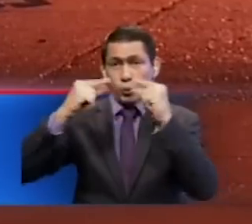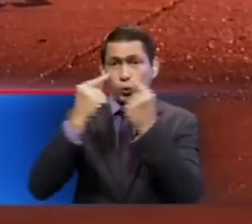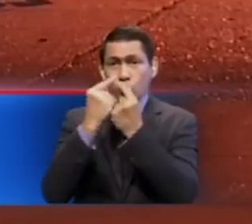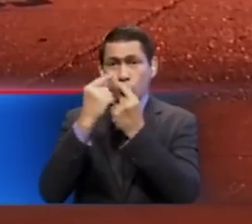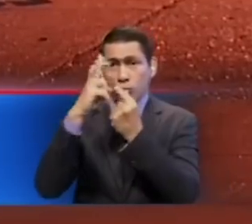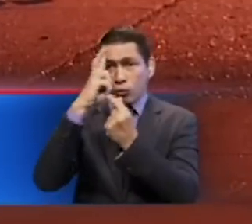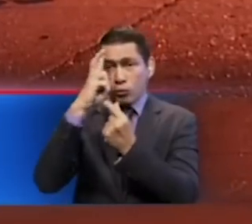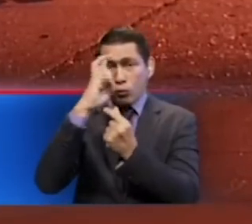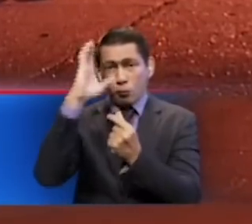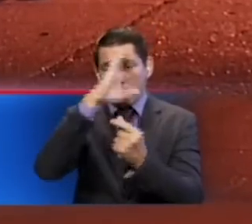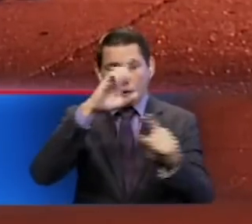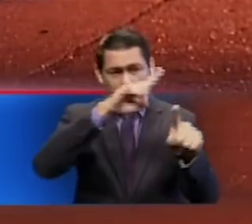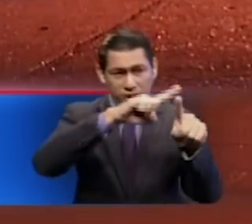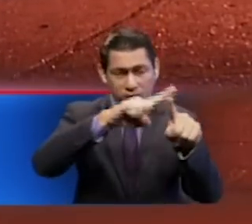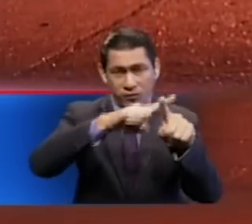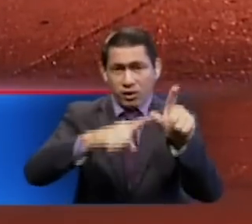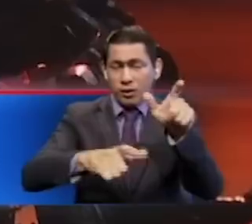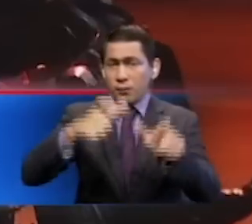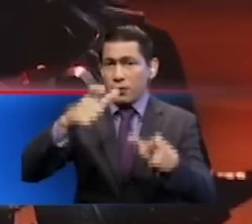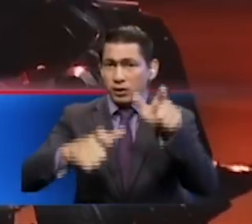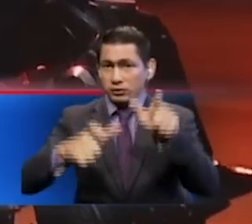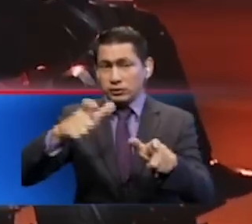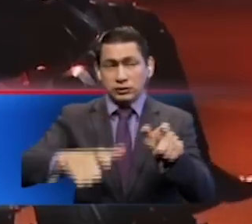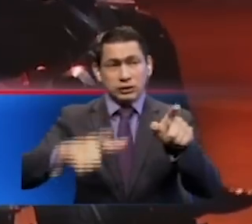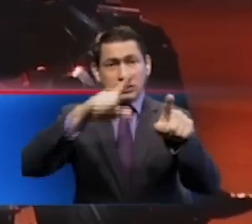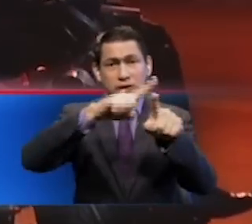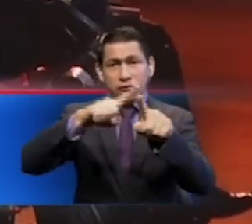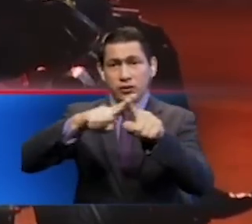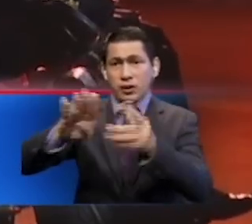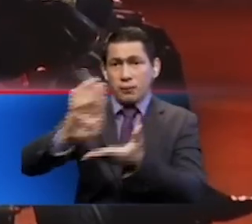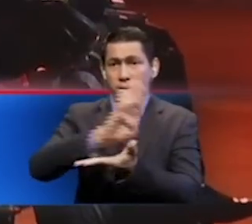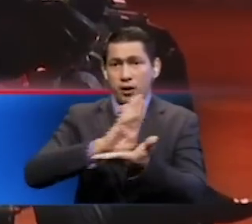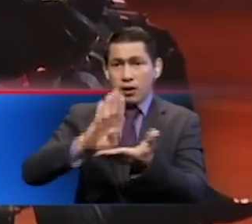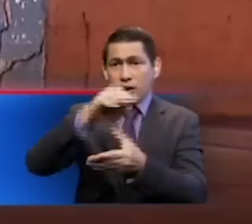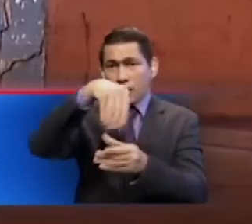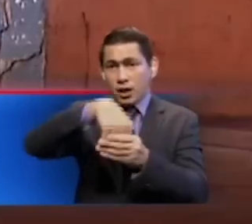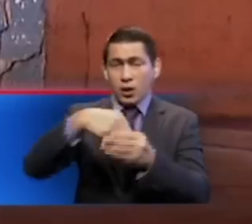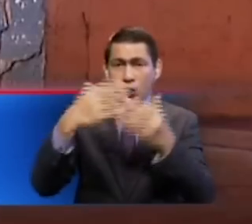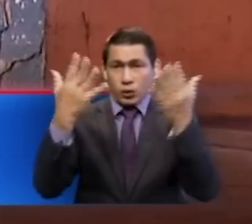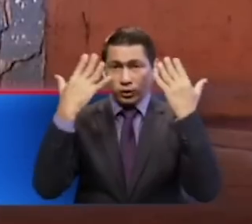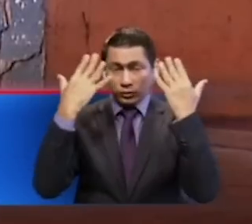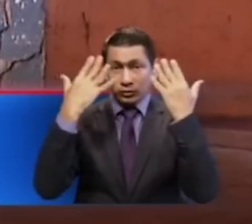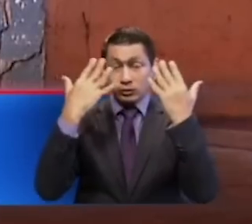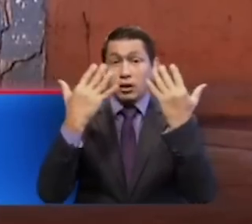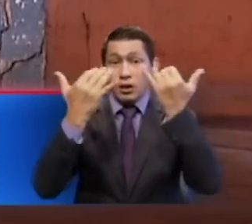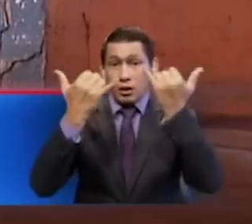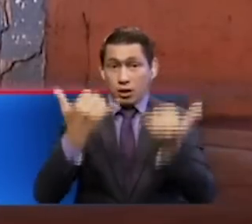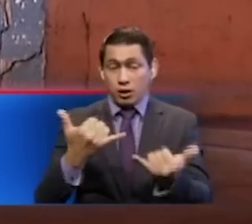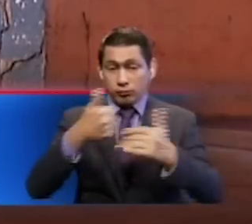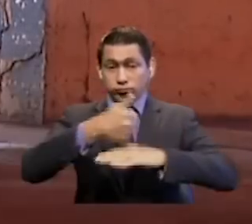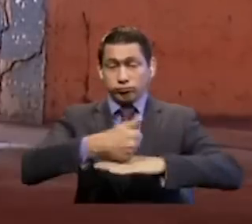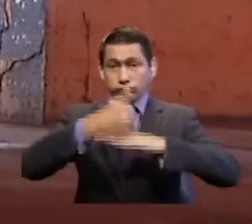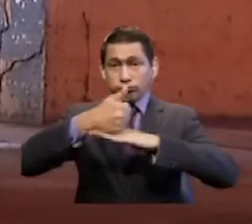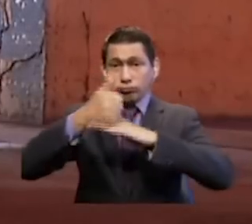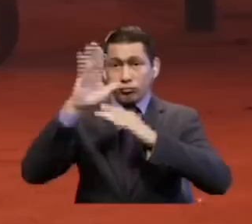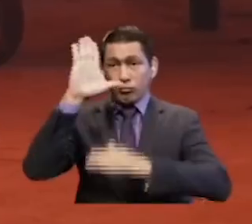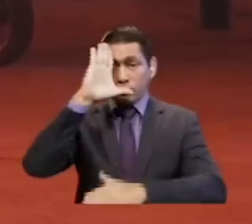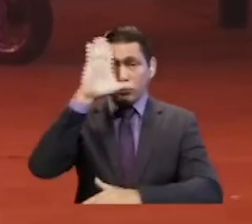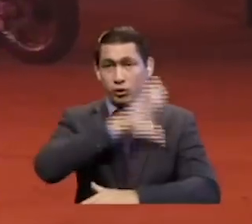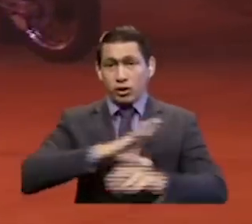bandas narcodelictivas que operan en diferentes sectores de Guayaquil, situación que es investigada por la policía.